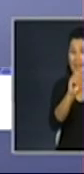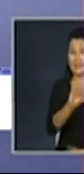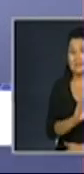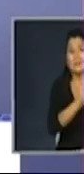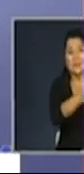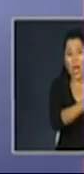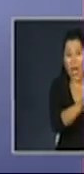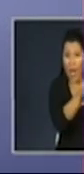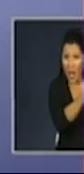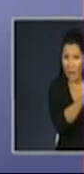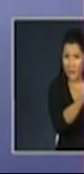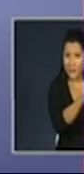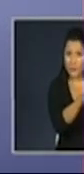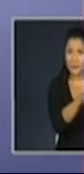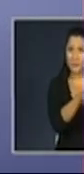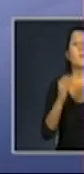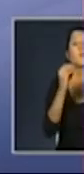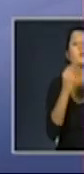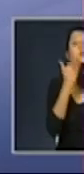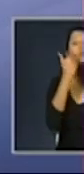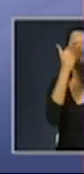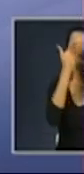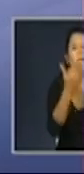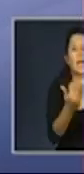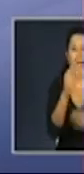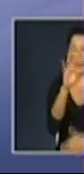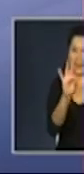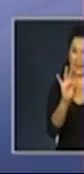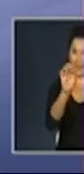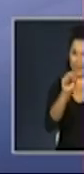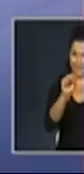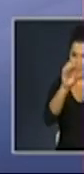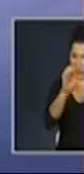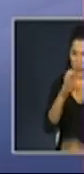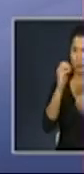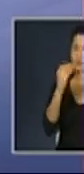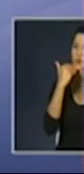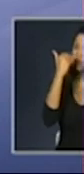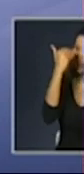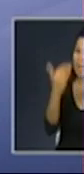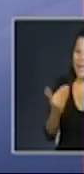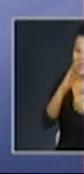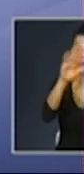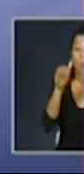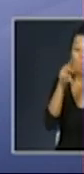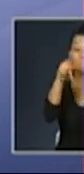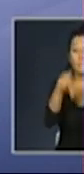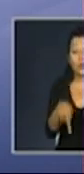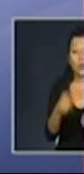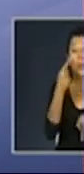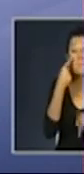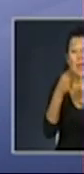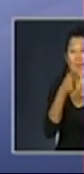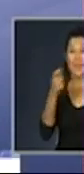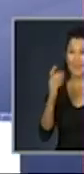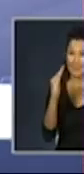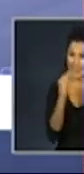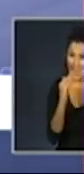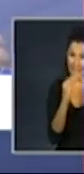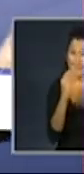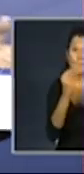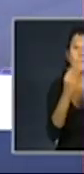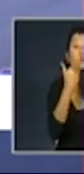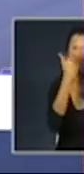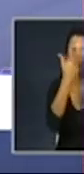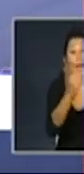todavía pesa muchísimo. Por eso pienso que tanto pesan los debates. Bueno, entonces a eso iba con respecto al peso que